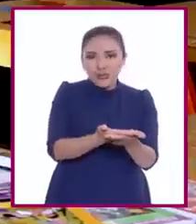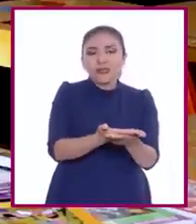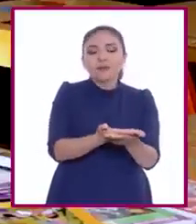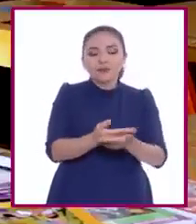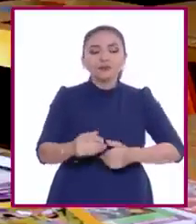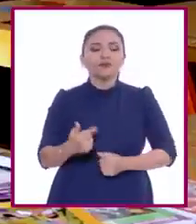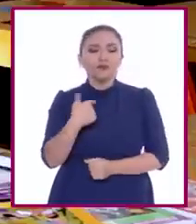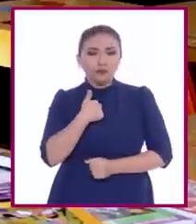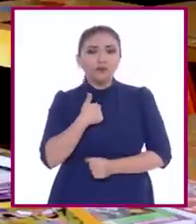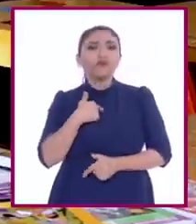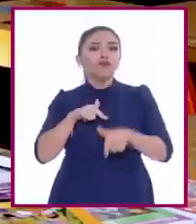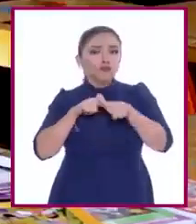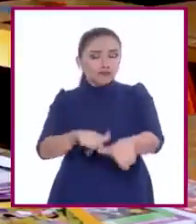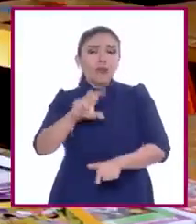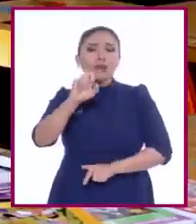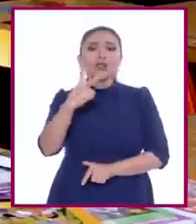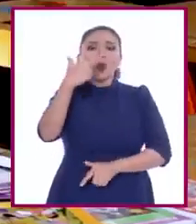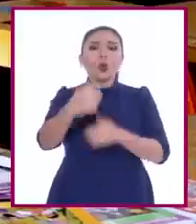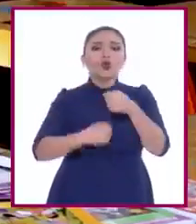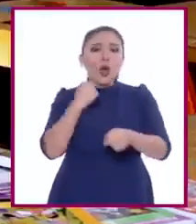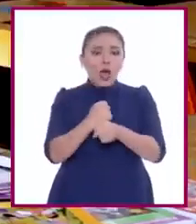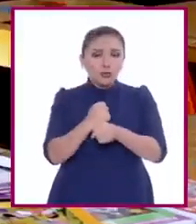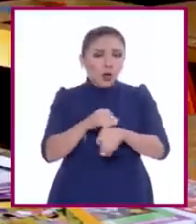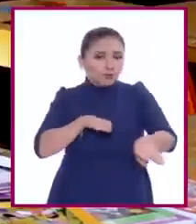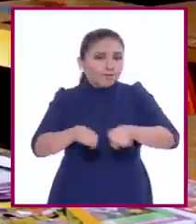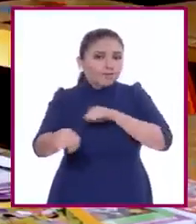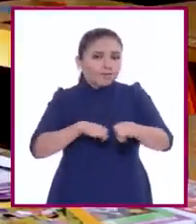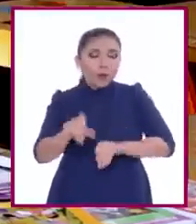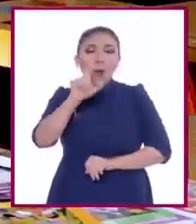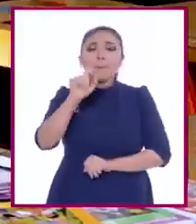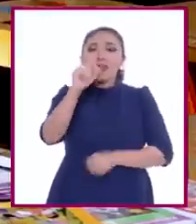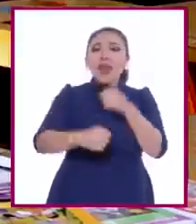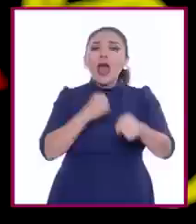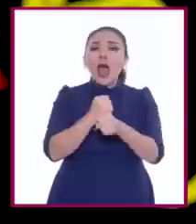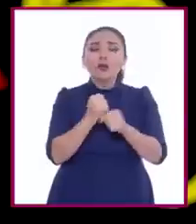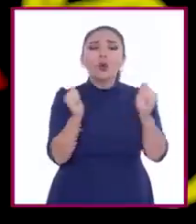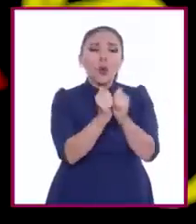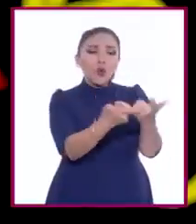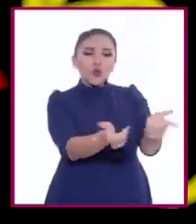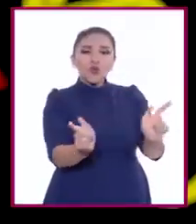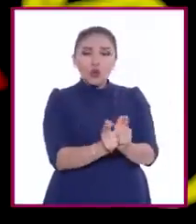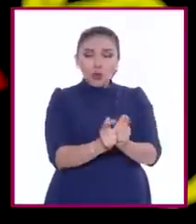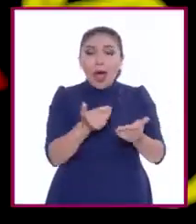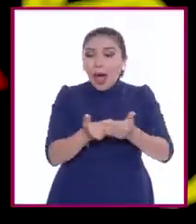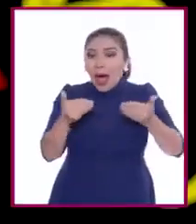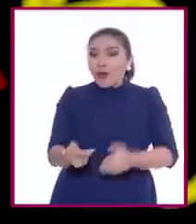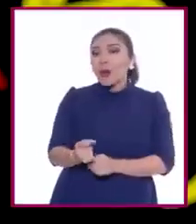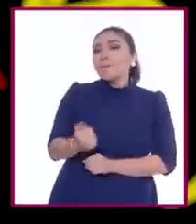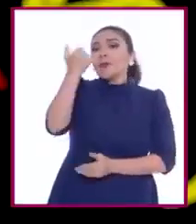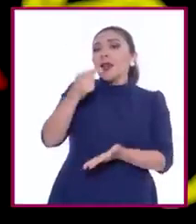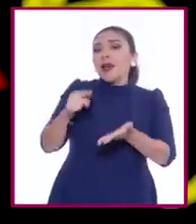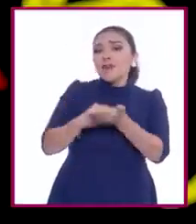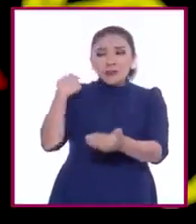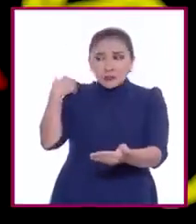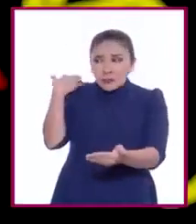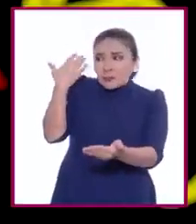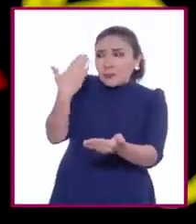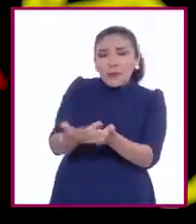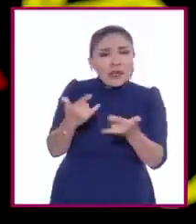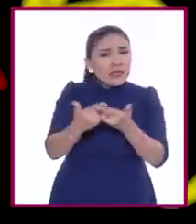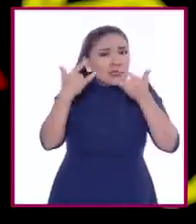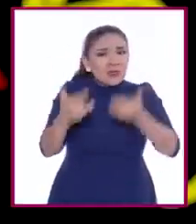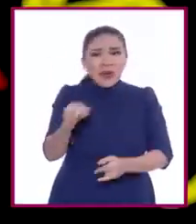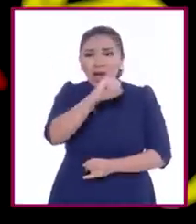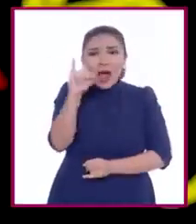propuesta. Tengo 38 años de servicio, 20 años frente a grupo, y es la primera ocasión en toda la historia del